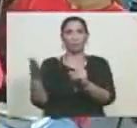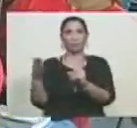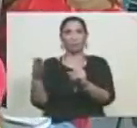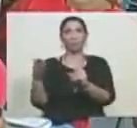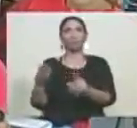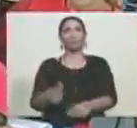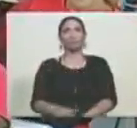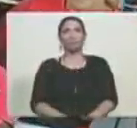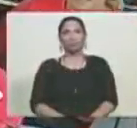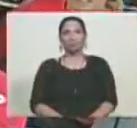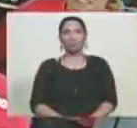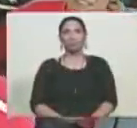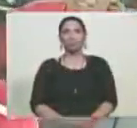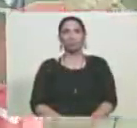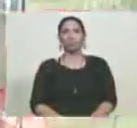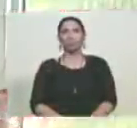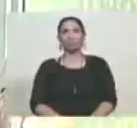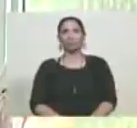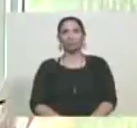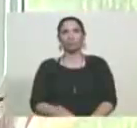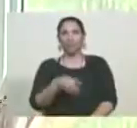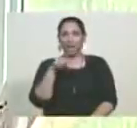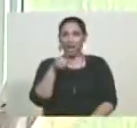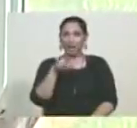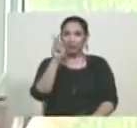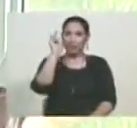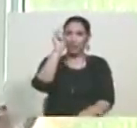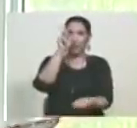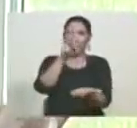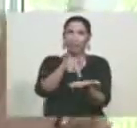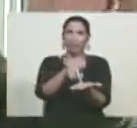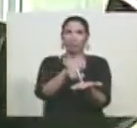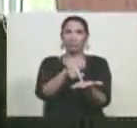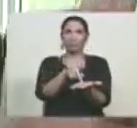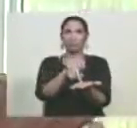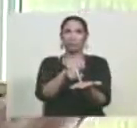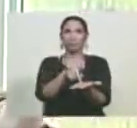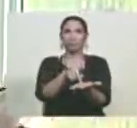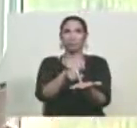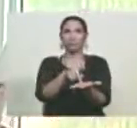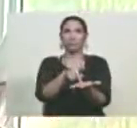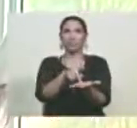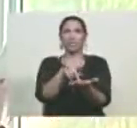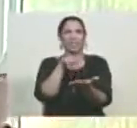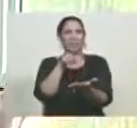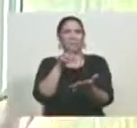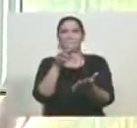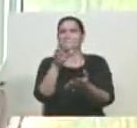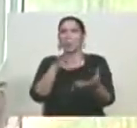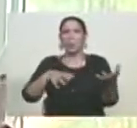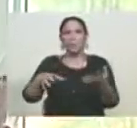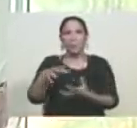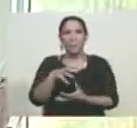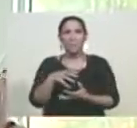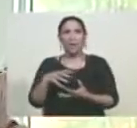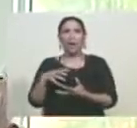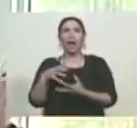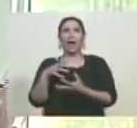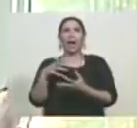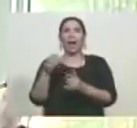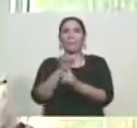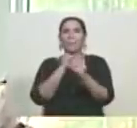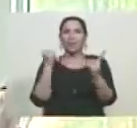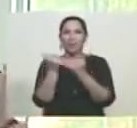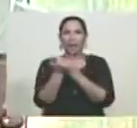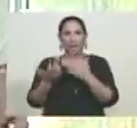Diosdado. Y resulta ser que ellos llegaron, sí, delitos ambientales, porque nosotros cuando nos quemaron la